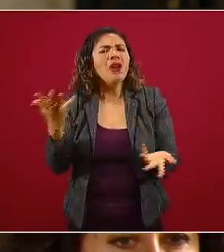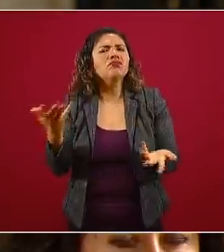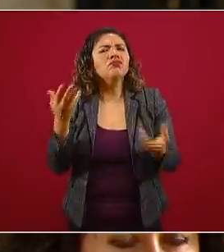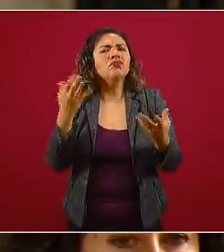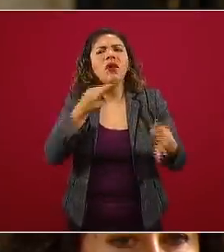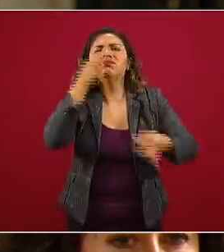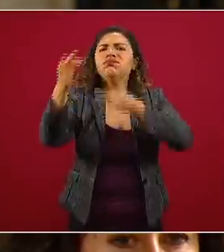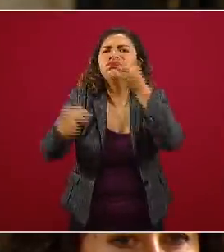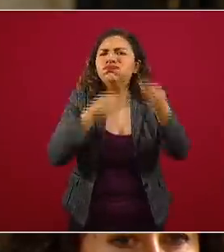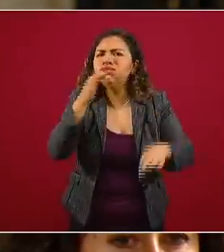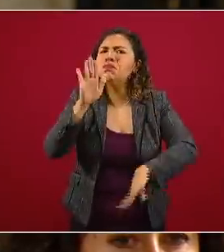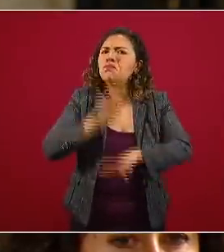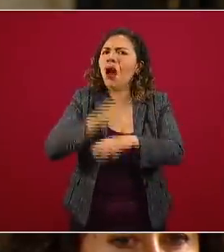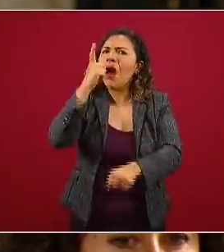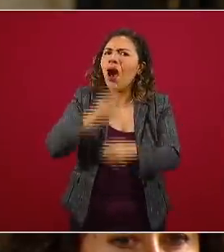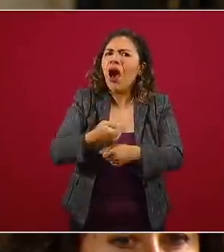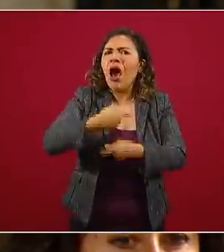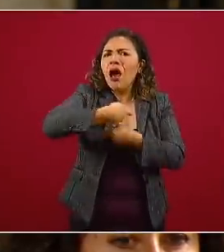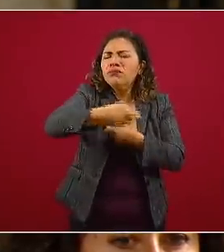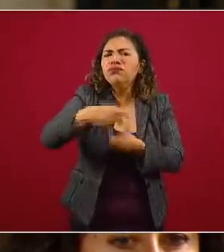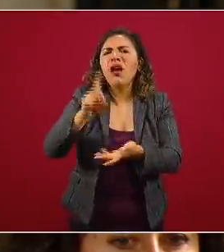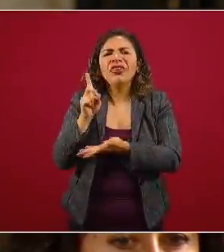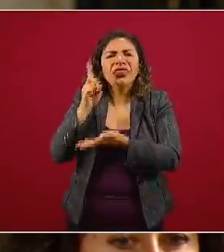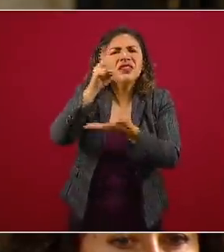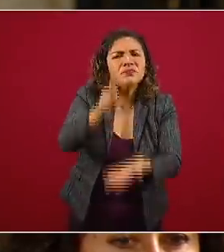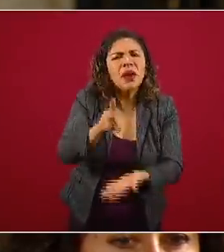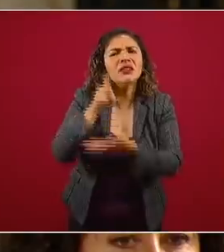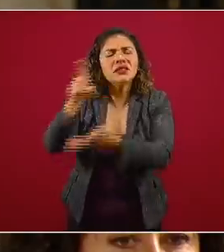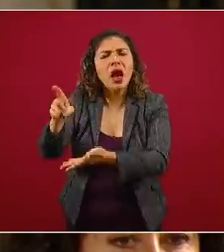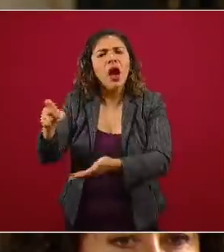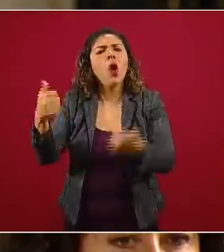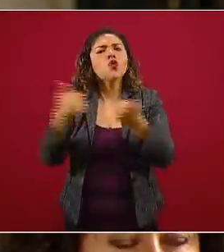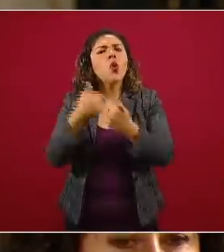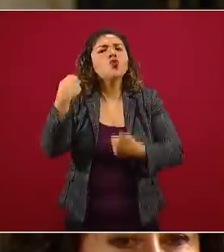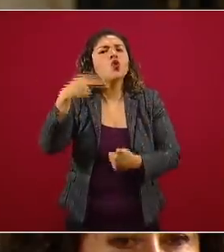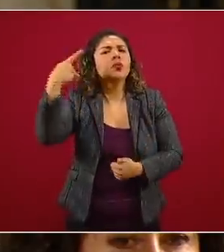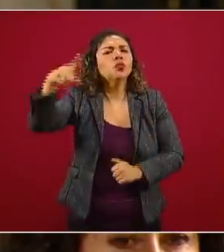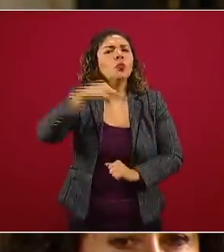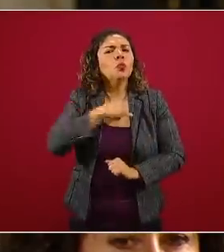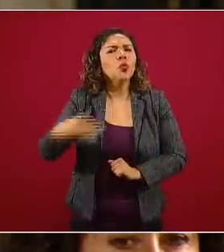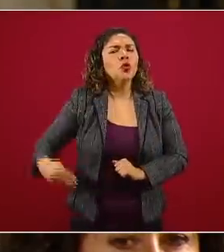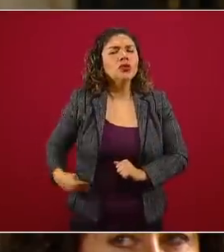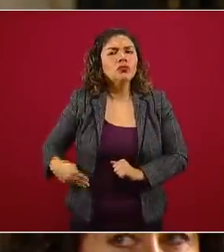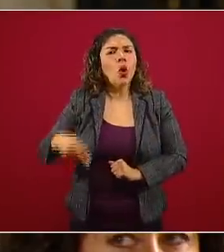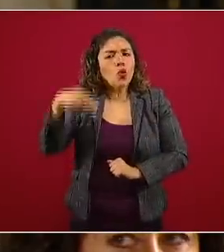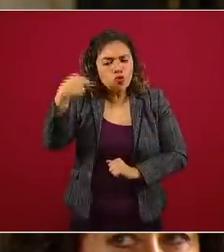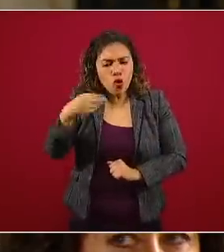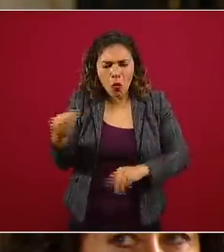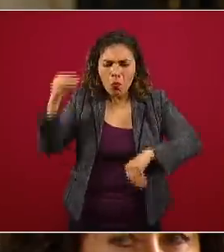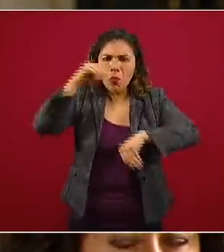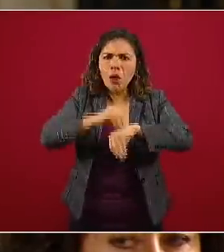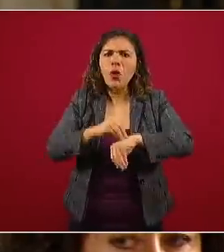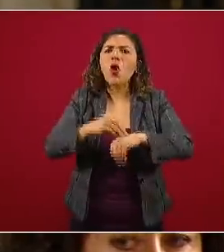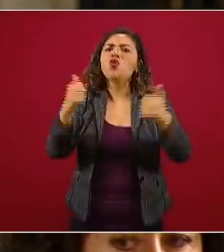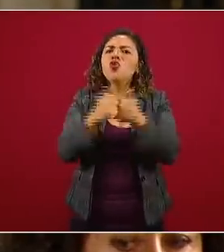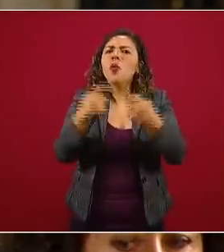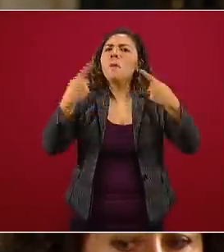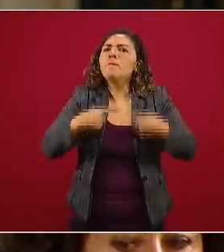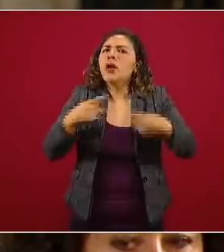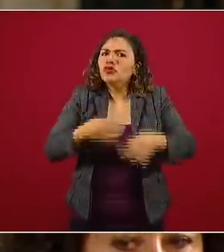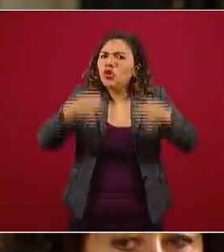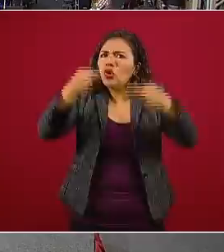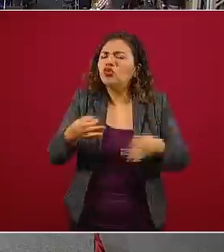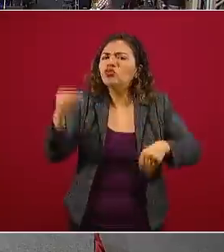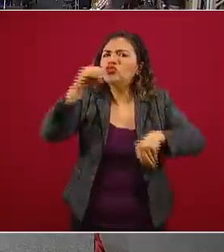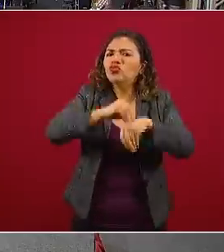difusión y se ha repartido en muchas despensas a nombre del municipio incluso con nombres de funcionarios estatales